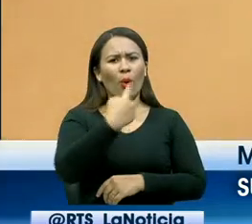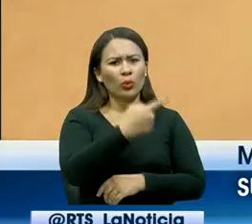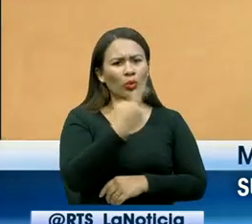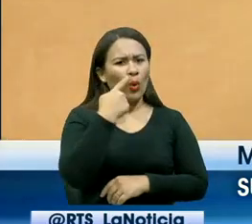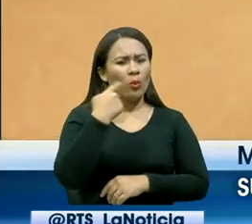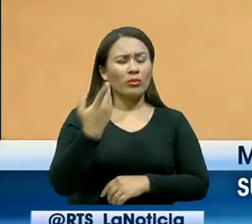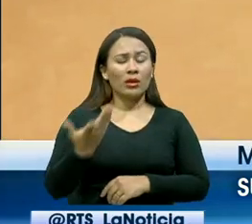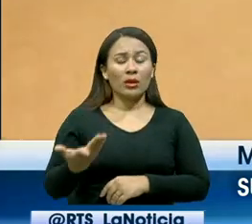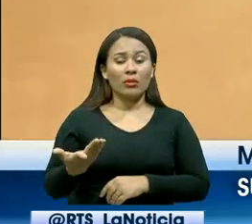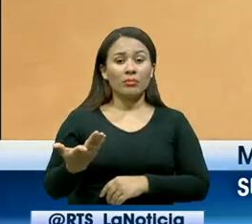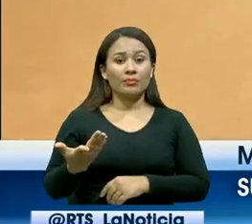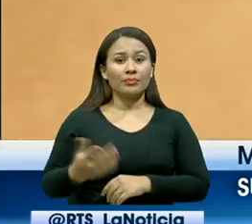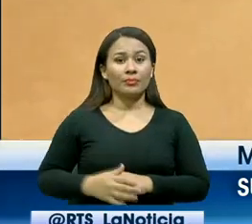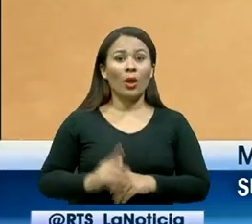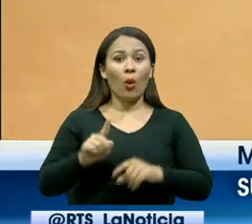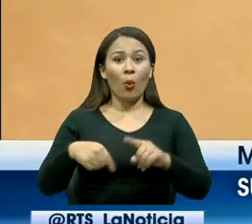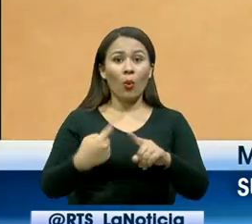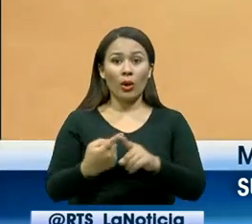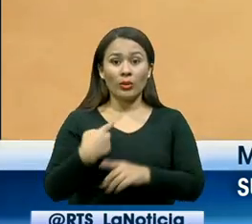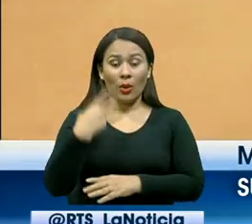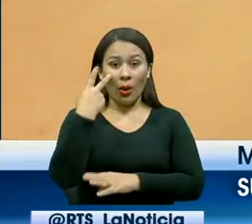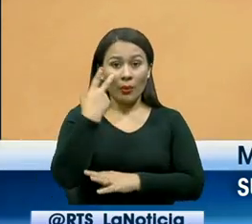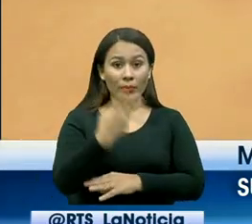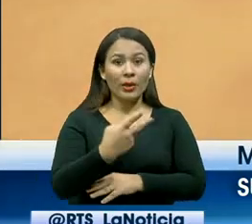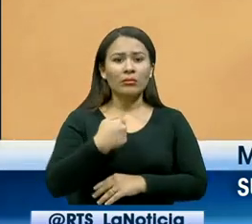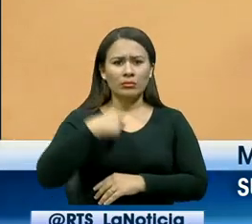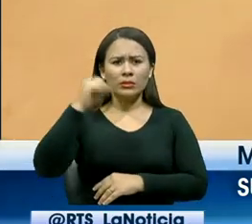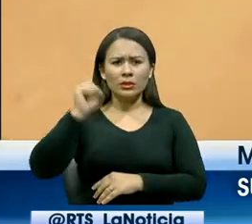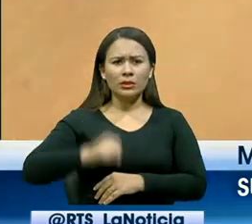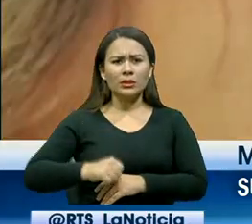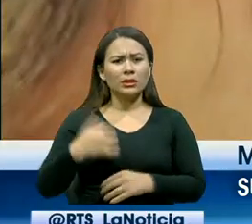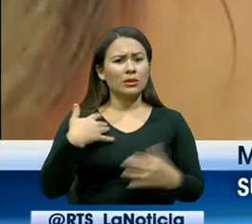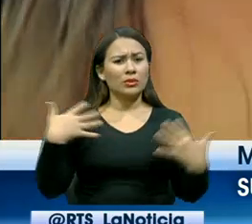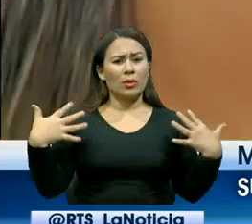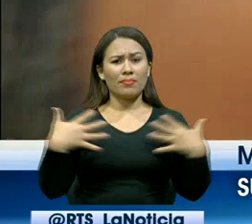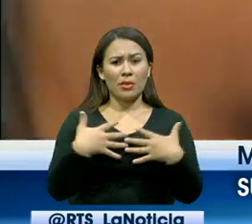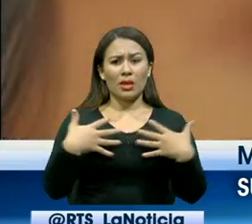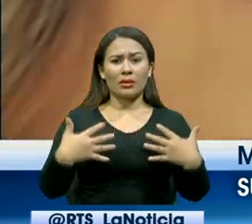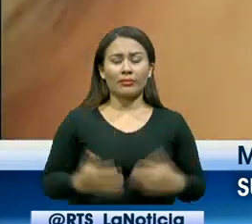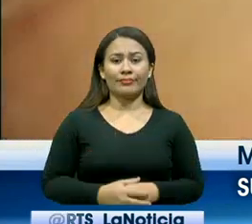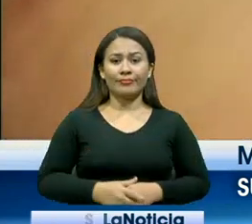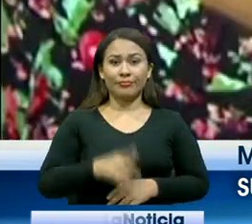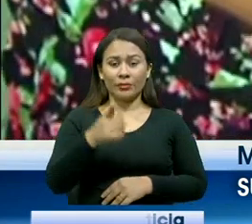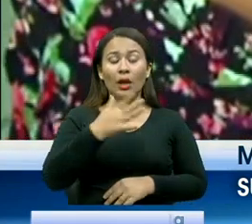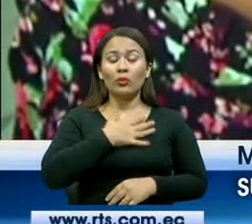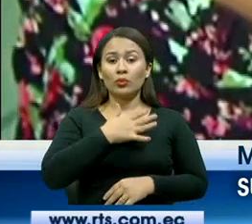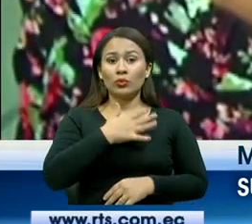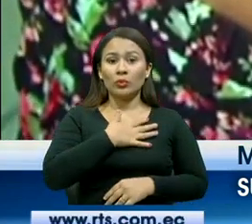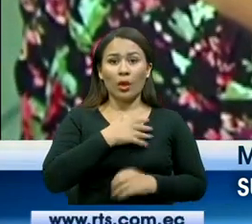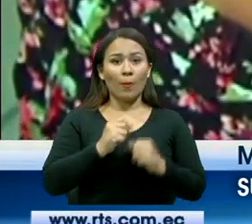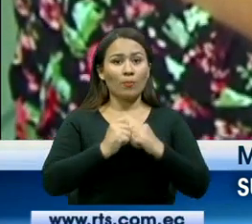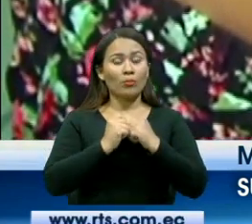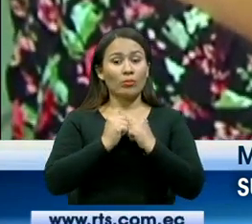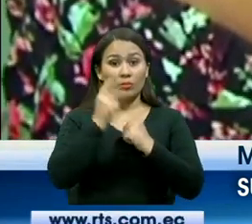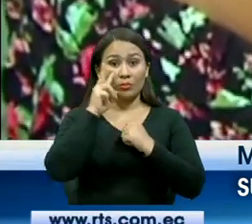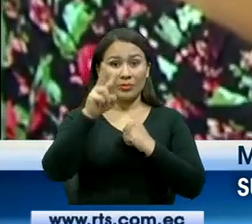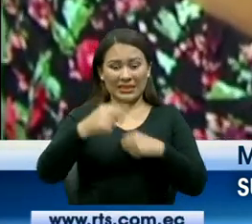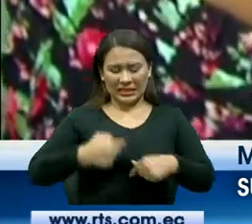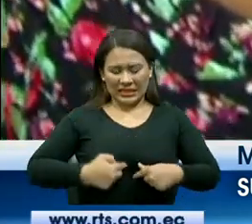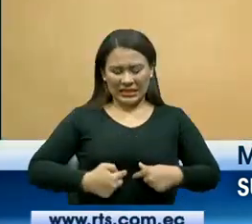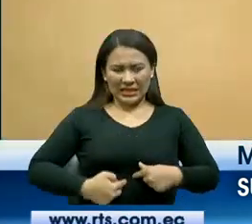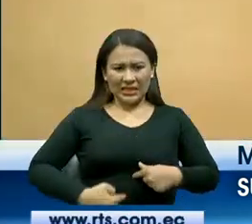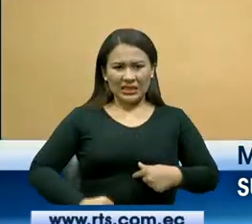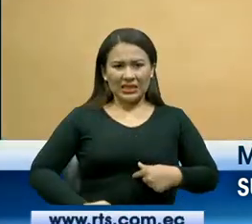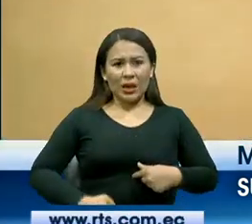vaya cuando me vea. La verdad es que sí tengo miedo. El calvario que sufrió es recordado por las